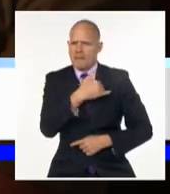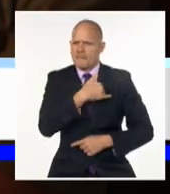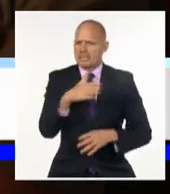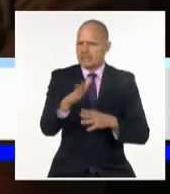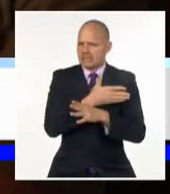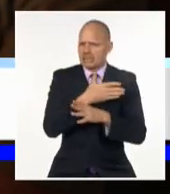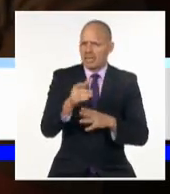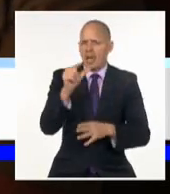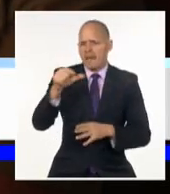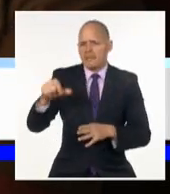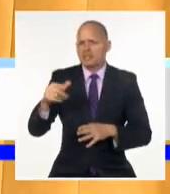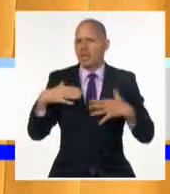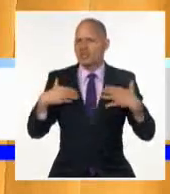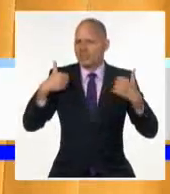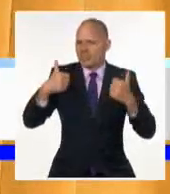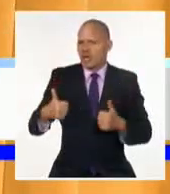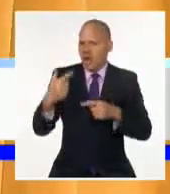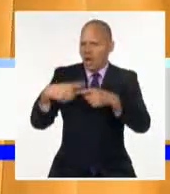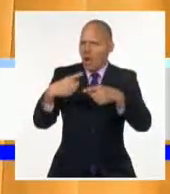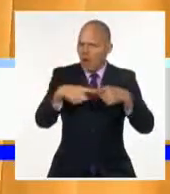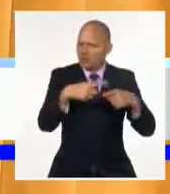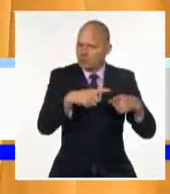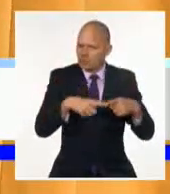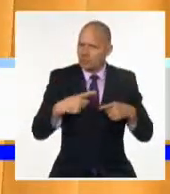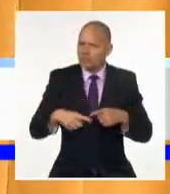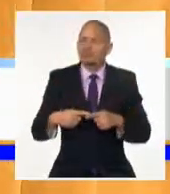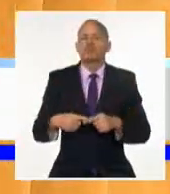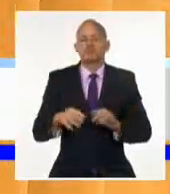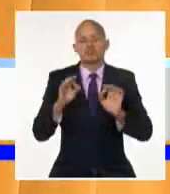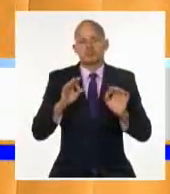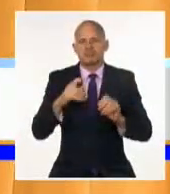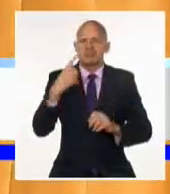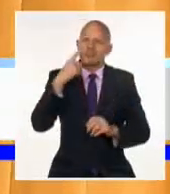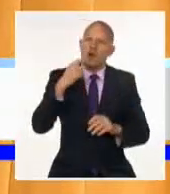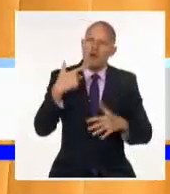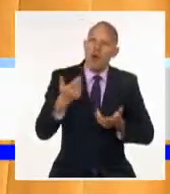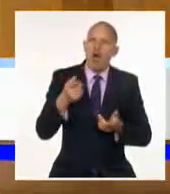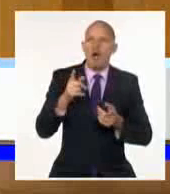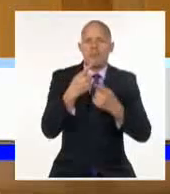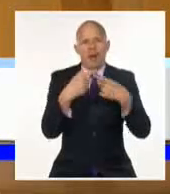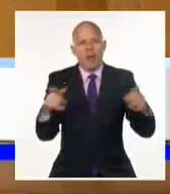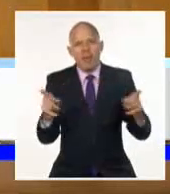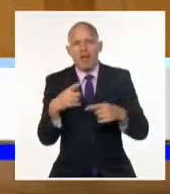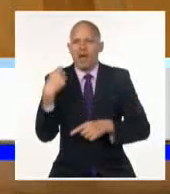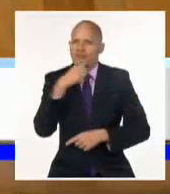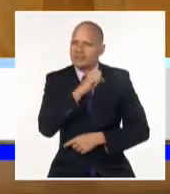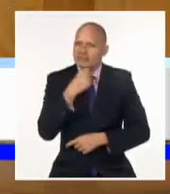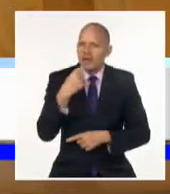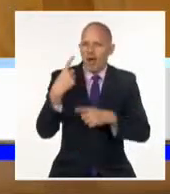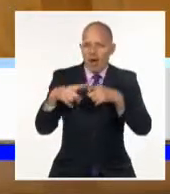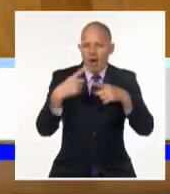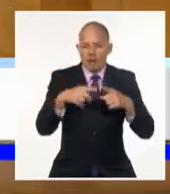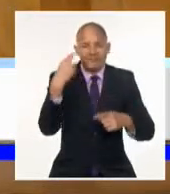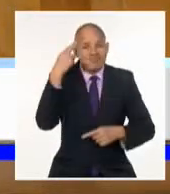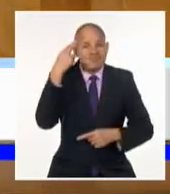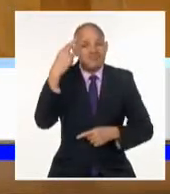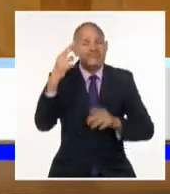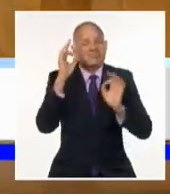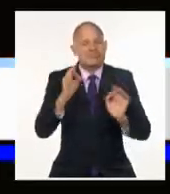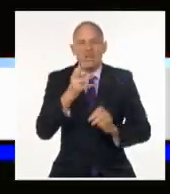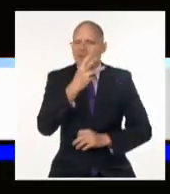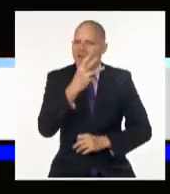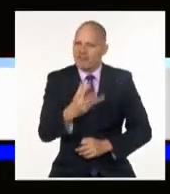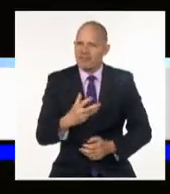Diplomático Militar acreditado en la isla disfrutaron de la música y la poesía que evocó el ejemplo del líder histórico de la